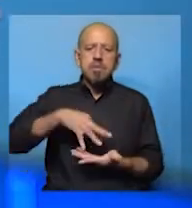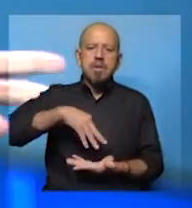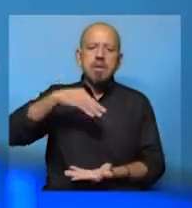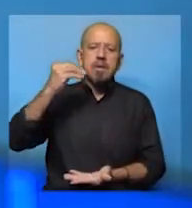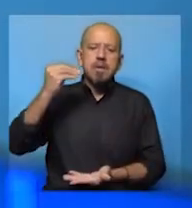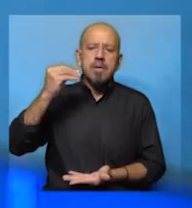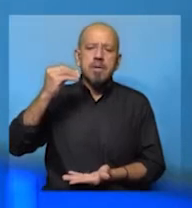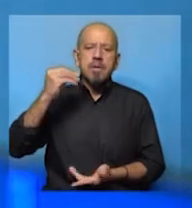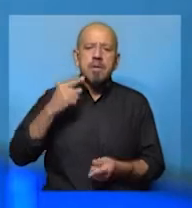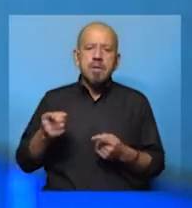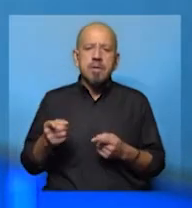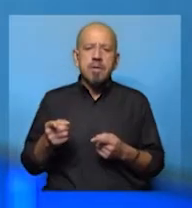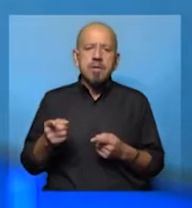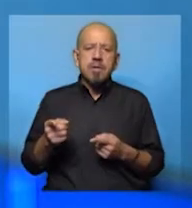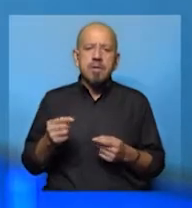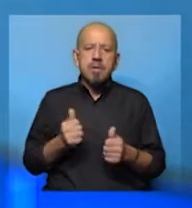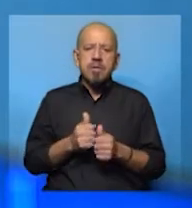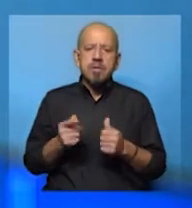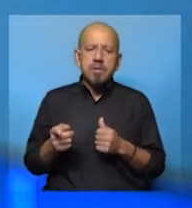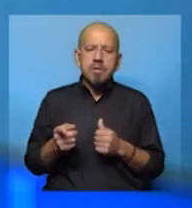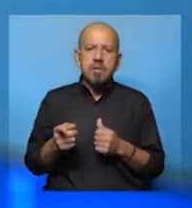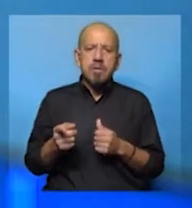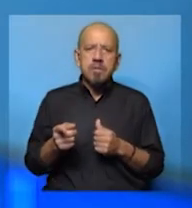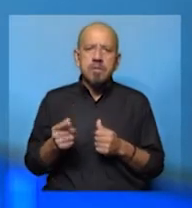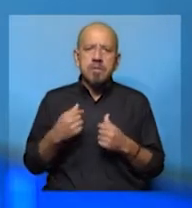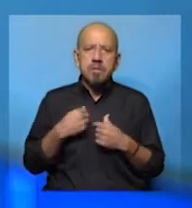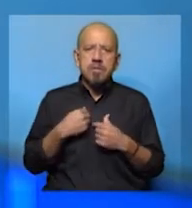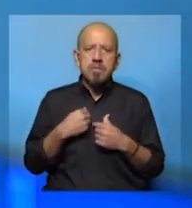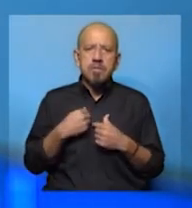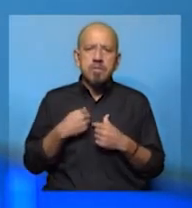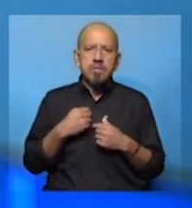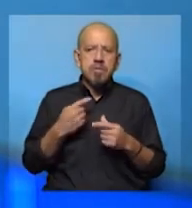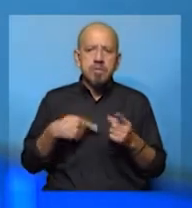junto a al equipo que yo